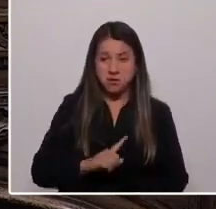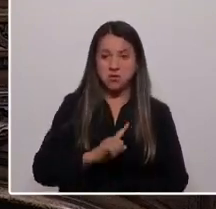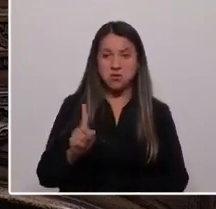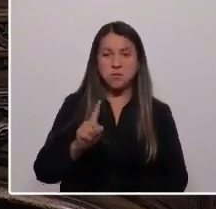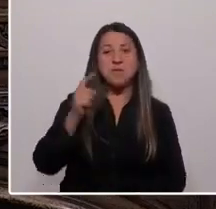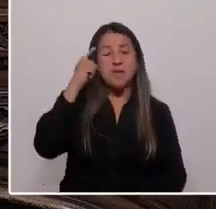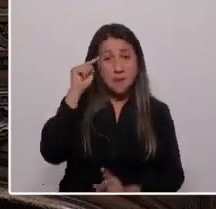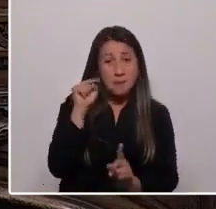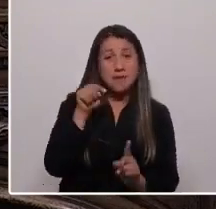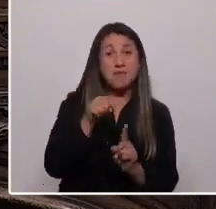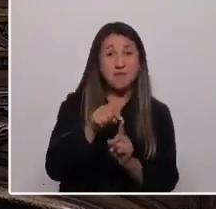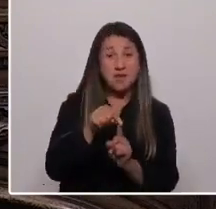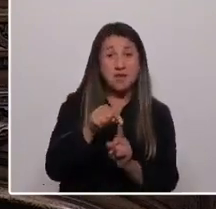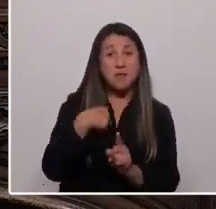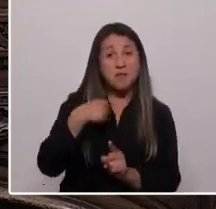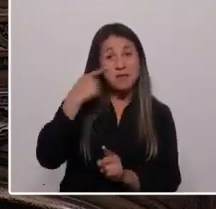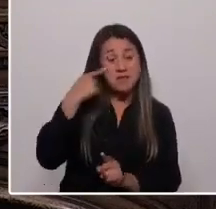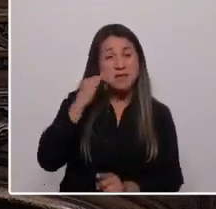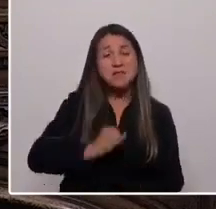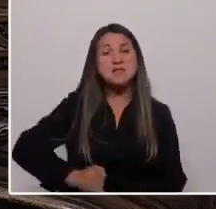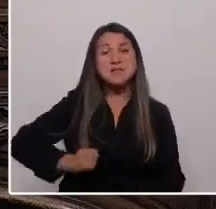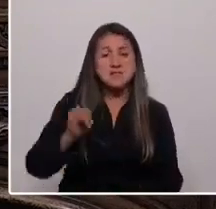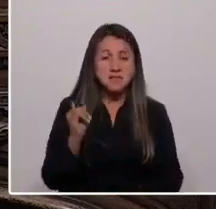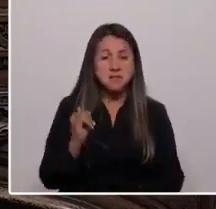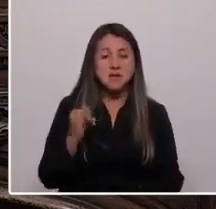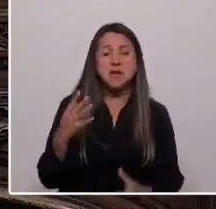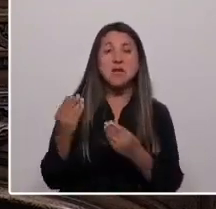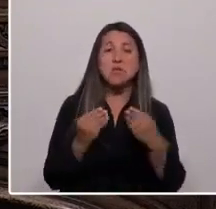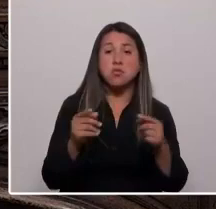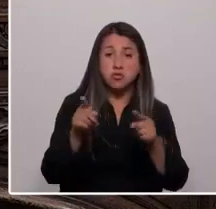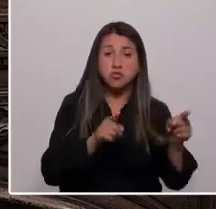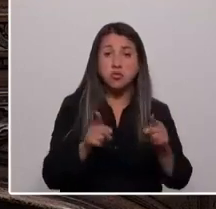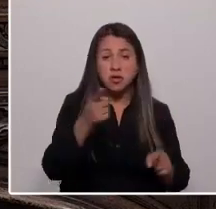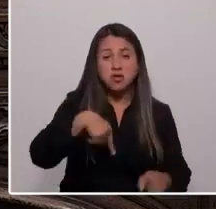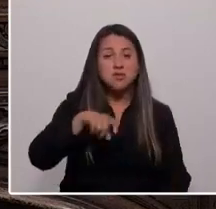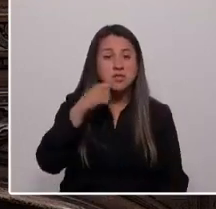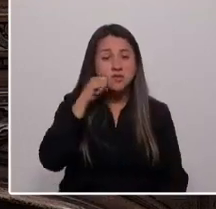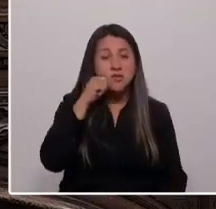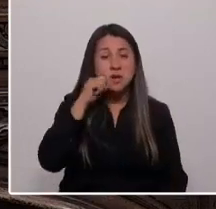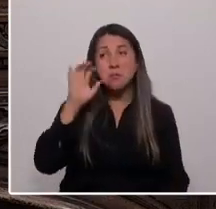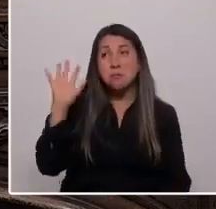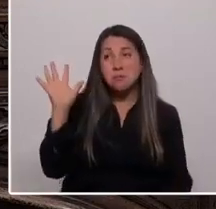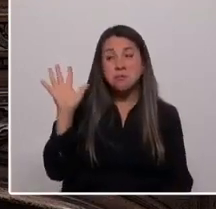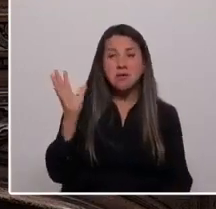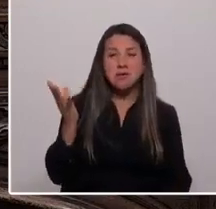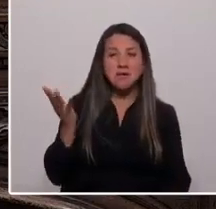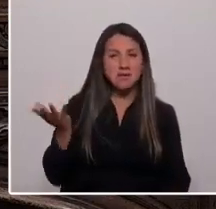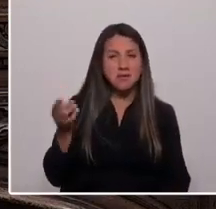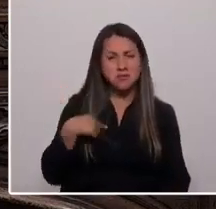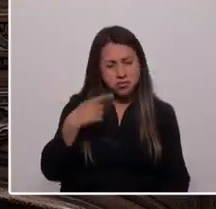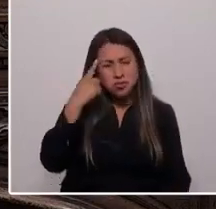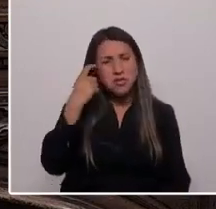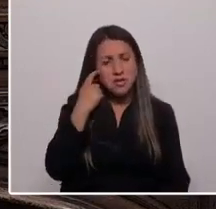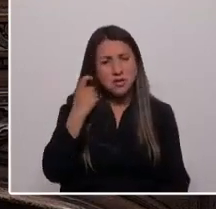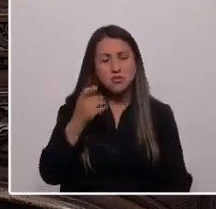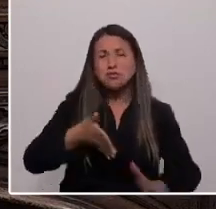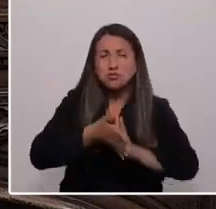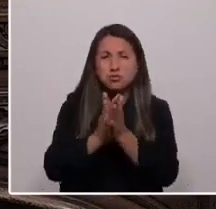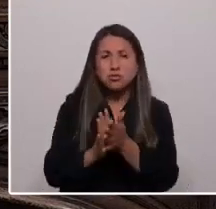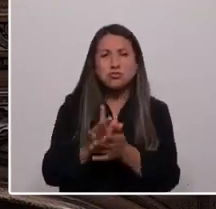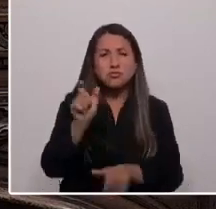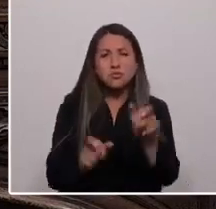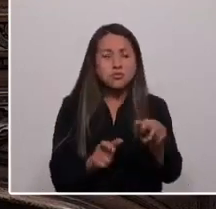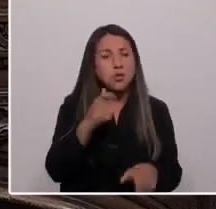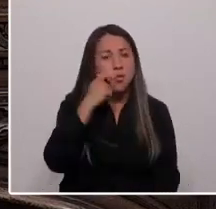una y otra vez aun cuando para muchos eso signifique ingenuidad para mí significa creer que todos los seres humanos nos